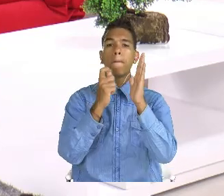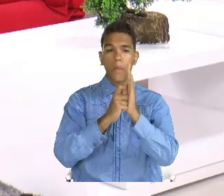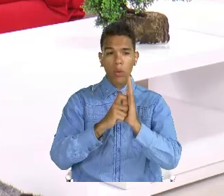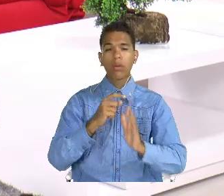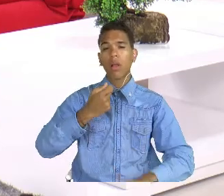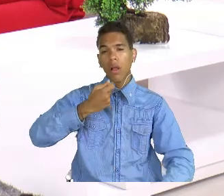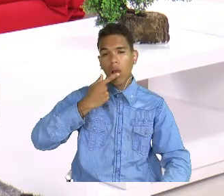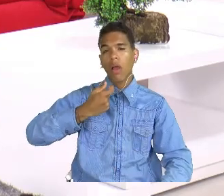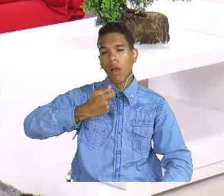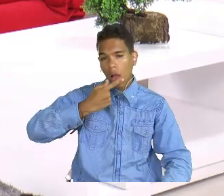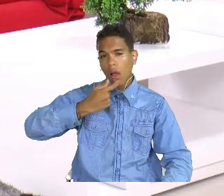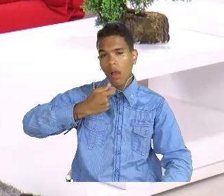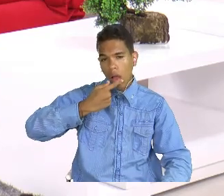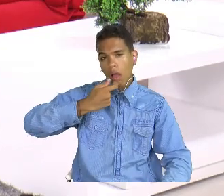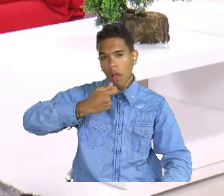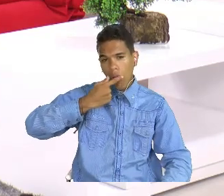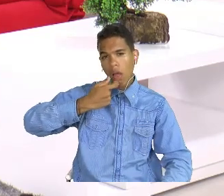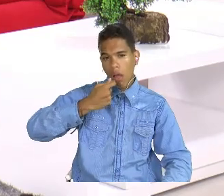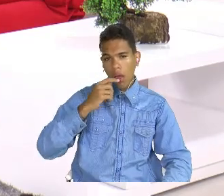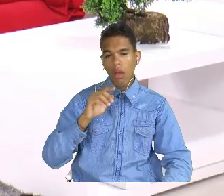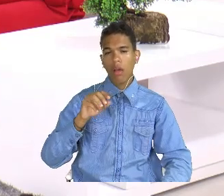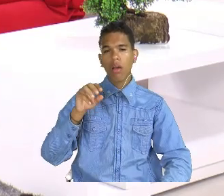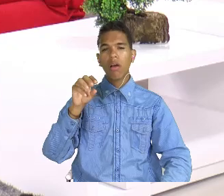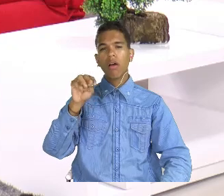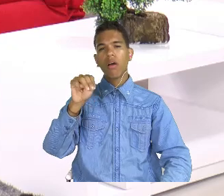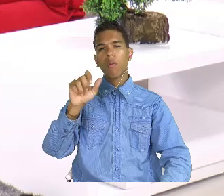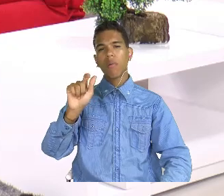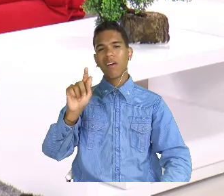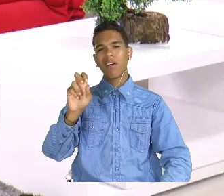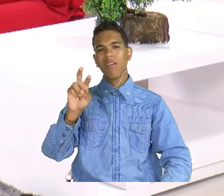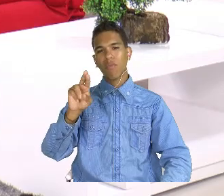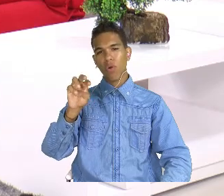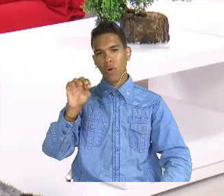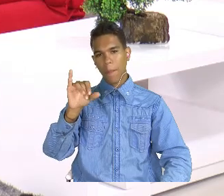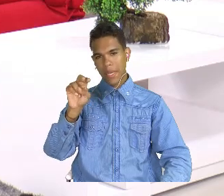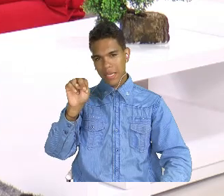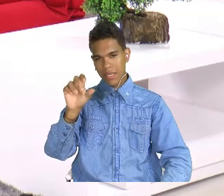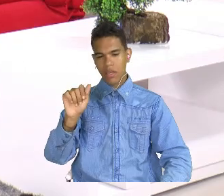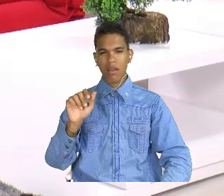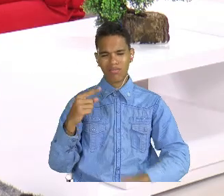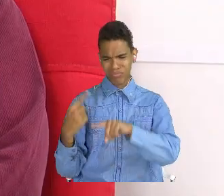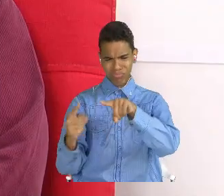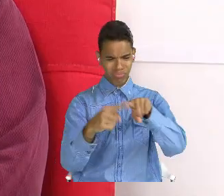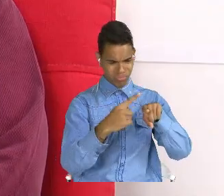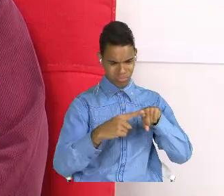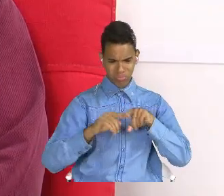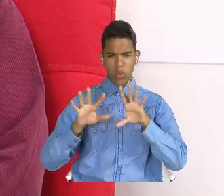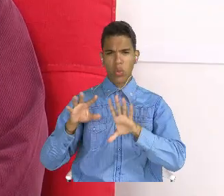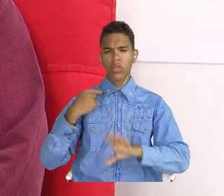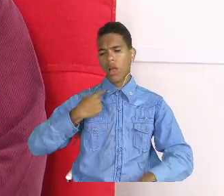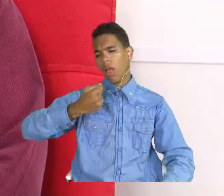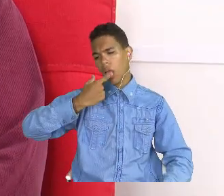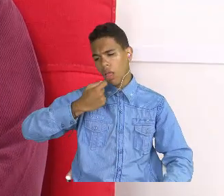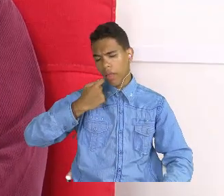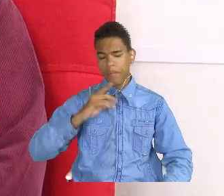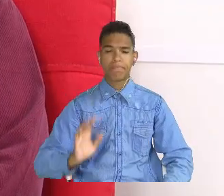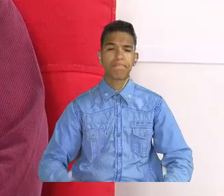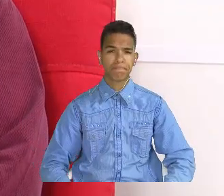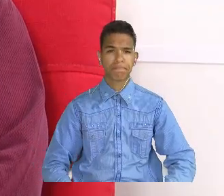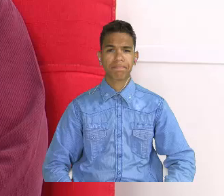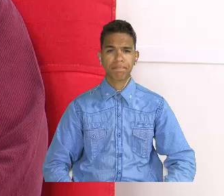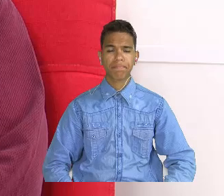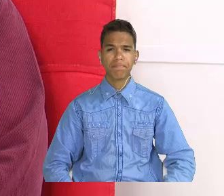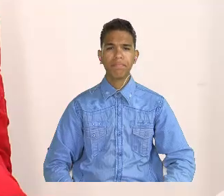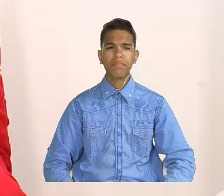tomando medicamentos como la metformina, la glibenclamida, entre otras, para poder normalizar sus cifras de glicemia. Perfecto. ¿Cómo